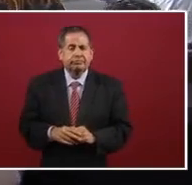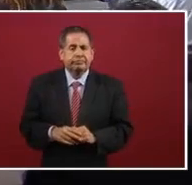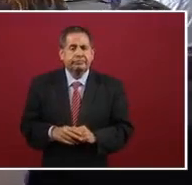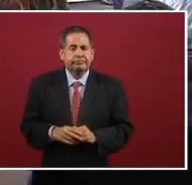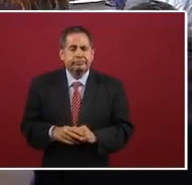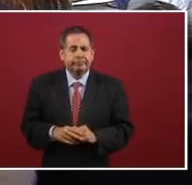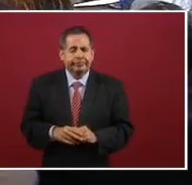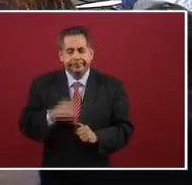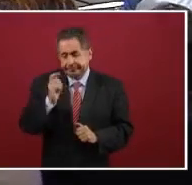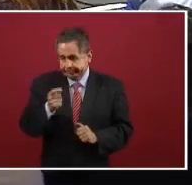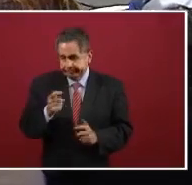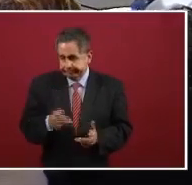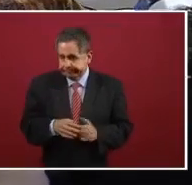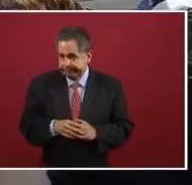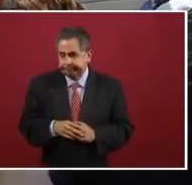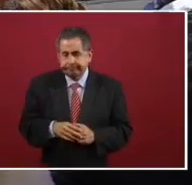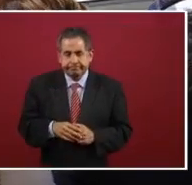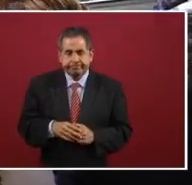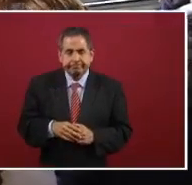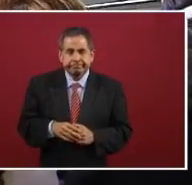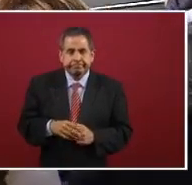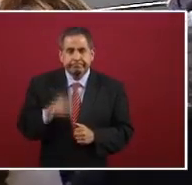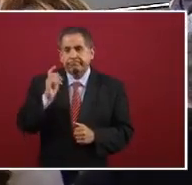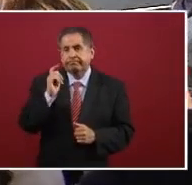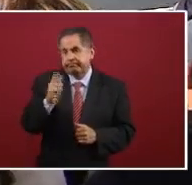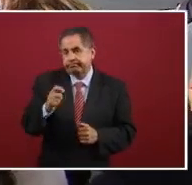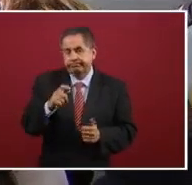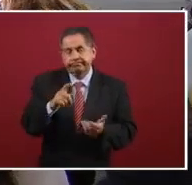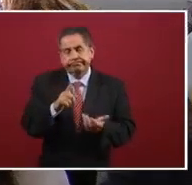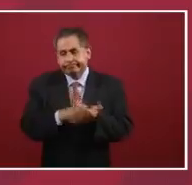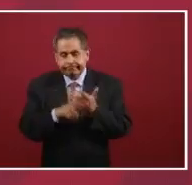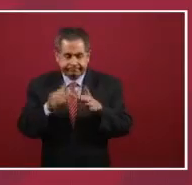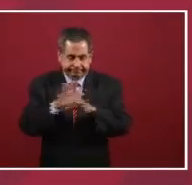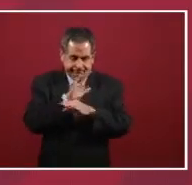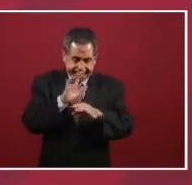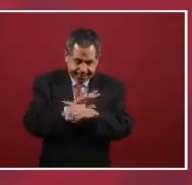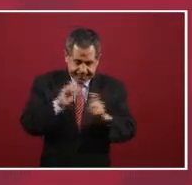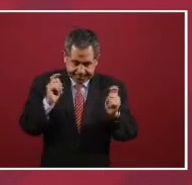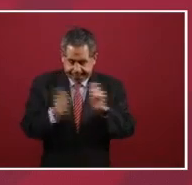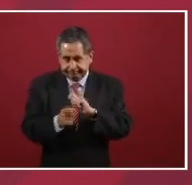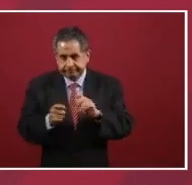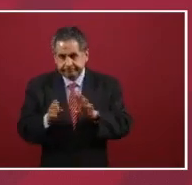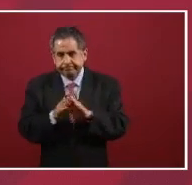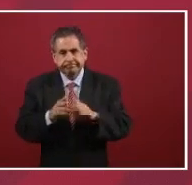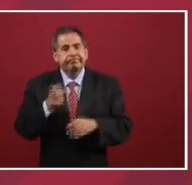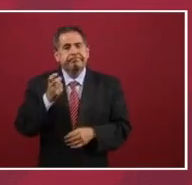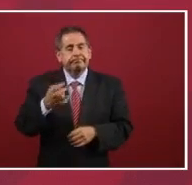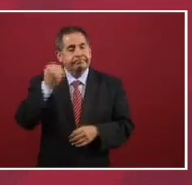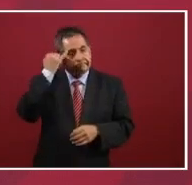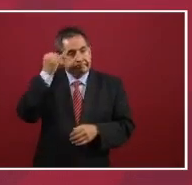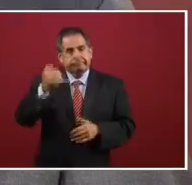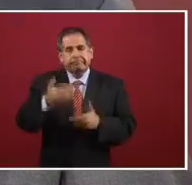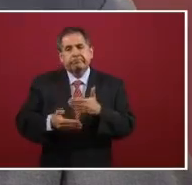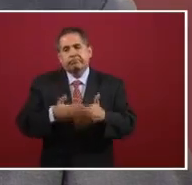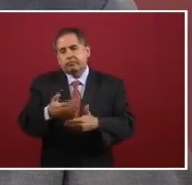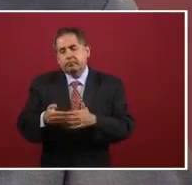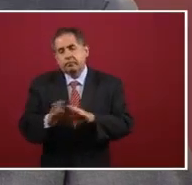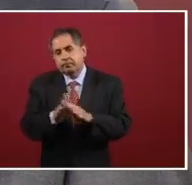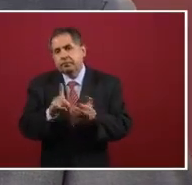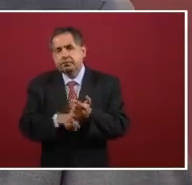Entonces, son los cambios que se han venido dando, y por eso,